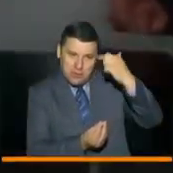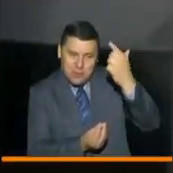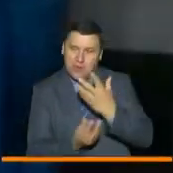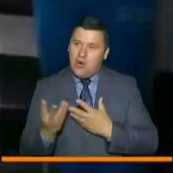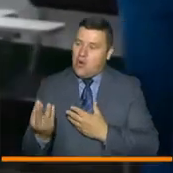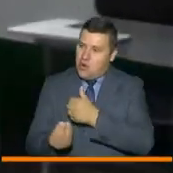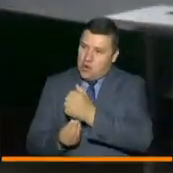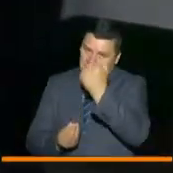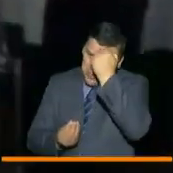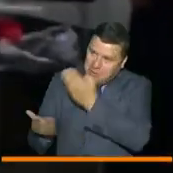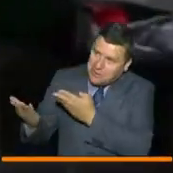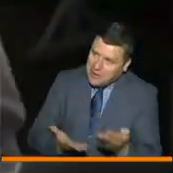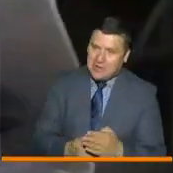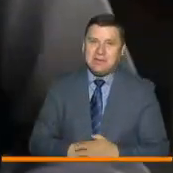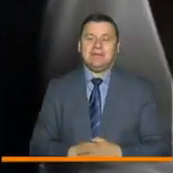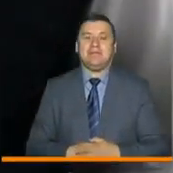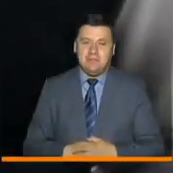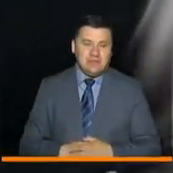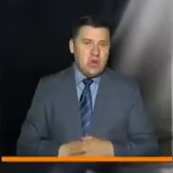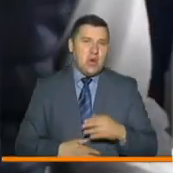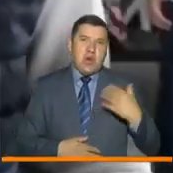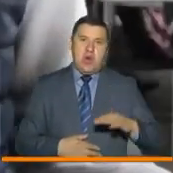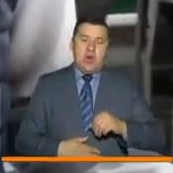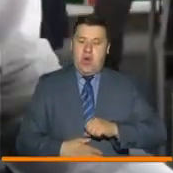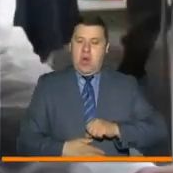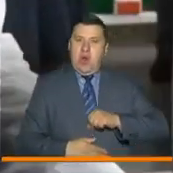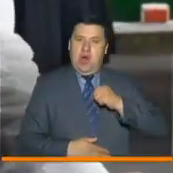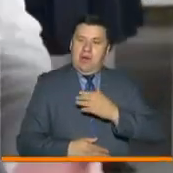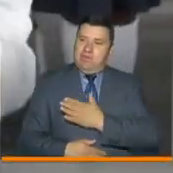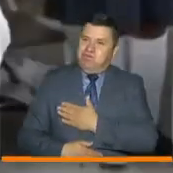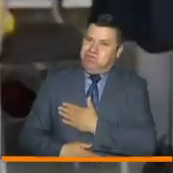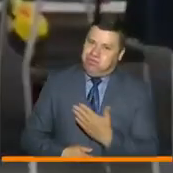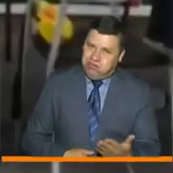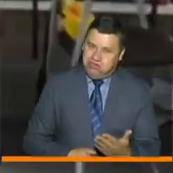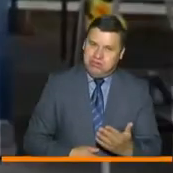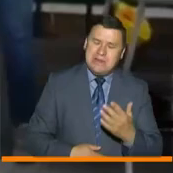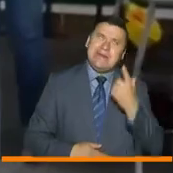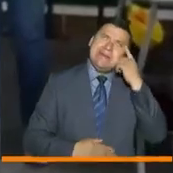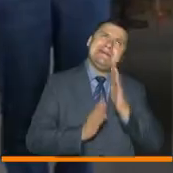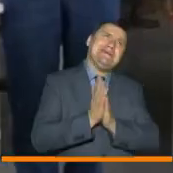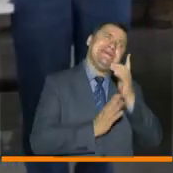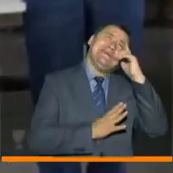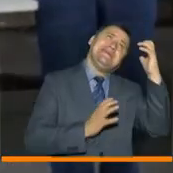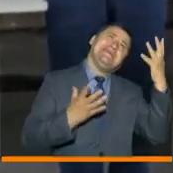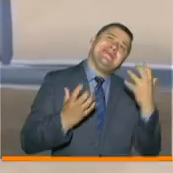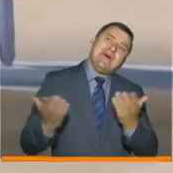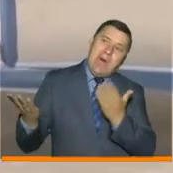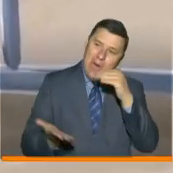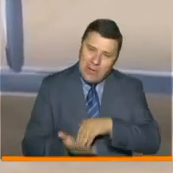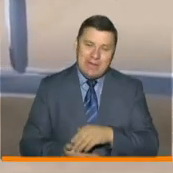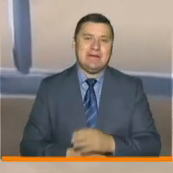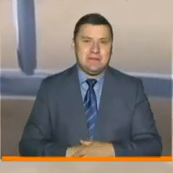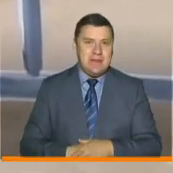a su equipo docente. Es todo un orgullo y todo un placer porque los extrañábamos mucho. Este